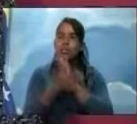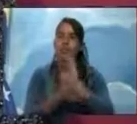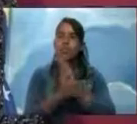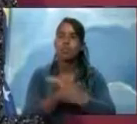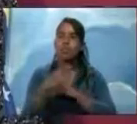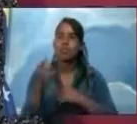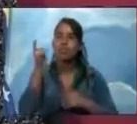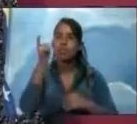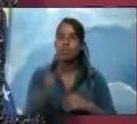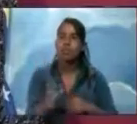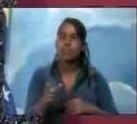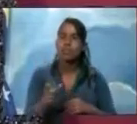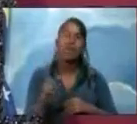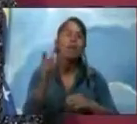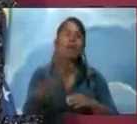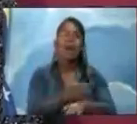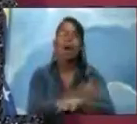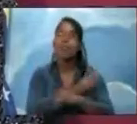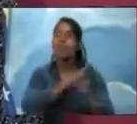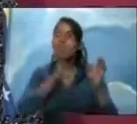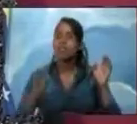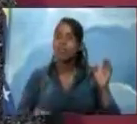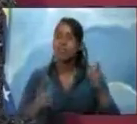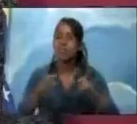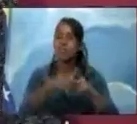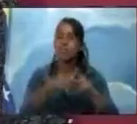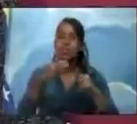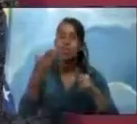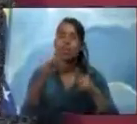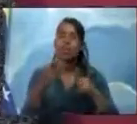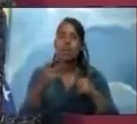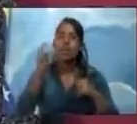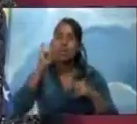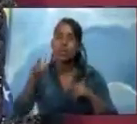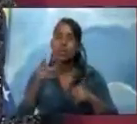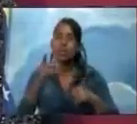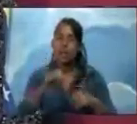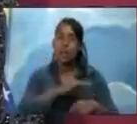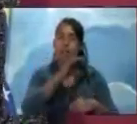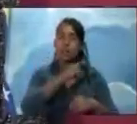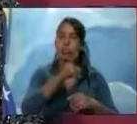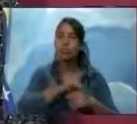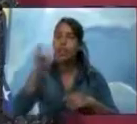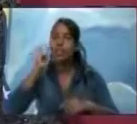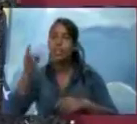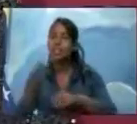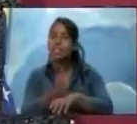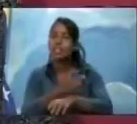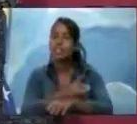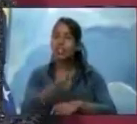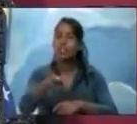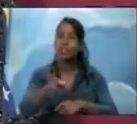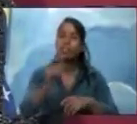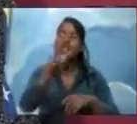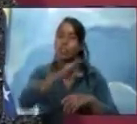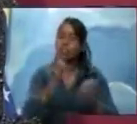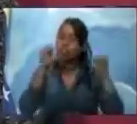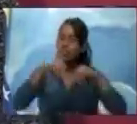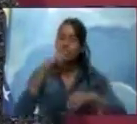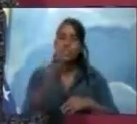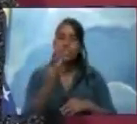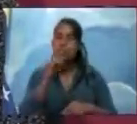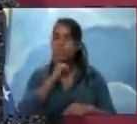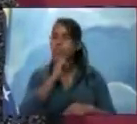que sería el anticristo. El apóstol Juan nos explica que el espíritu del anticristo ha estado operado siempre en la historia.